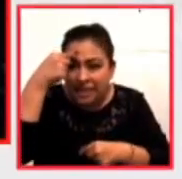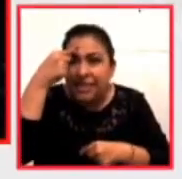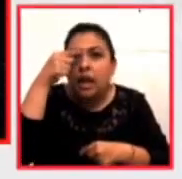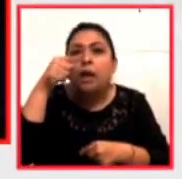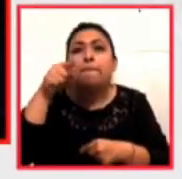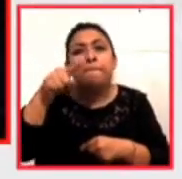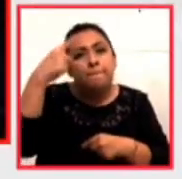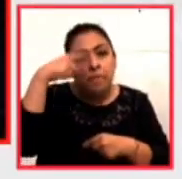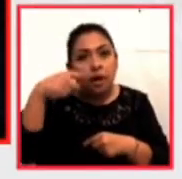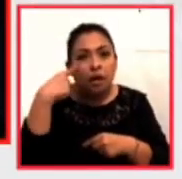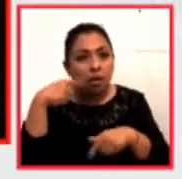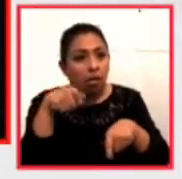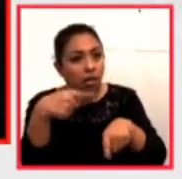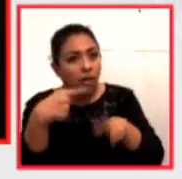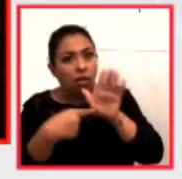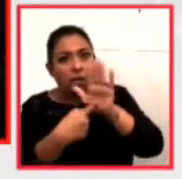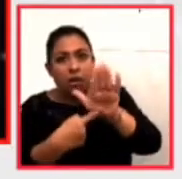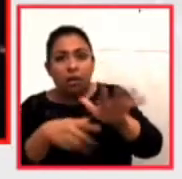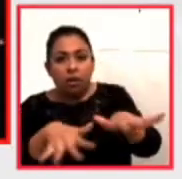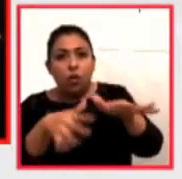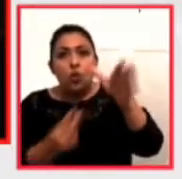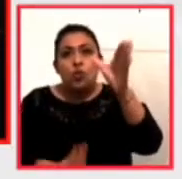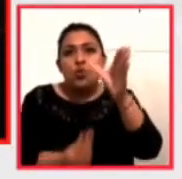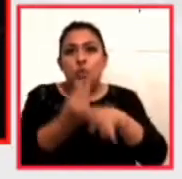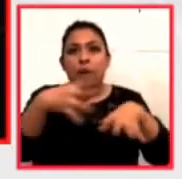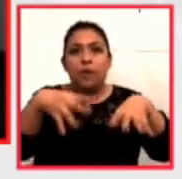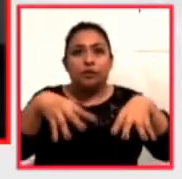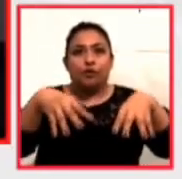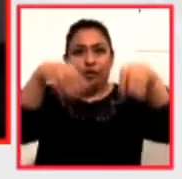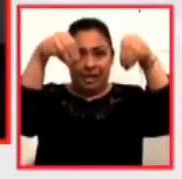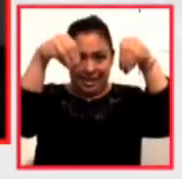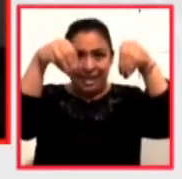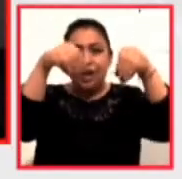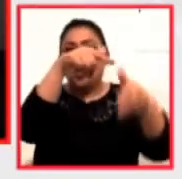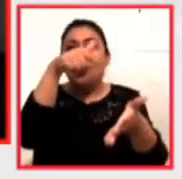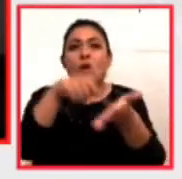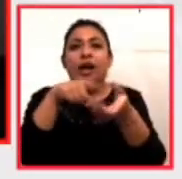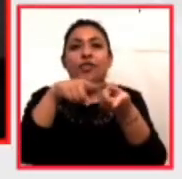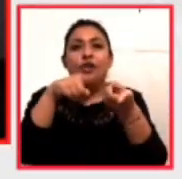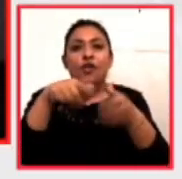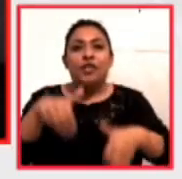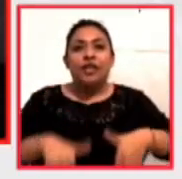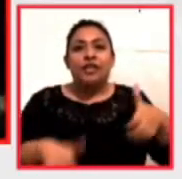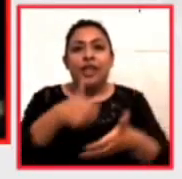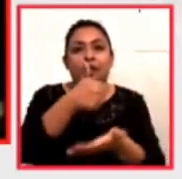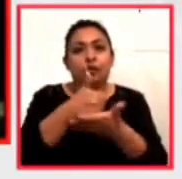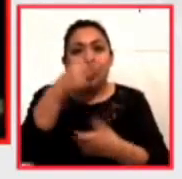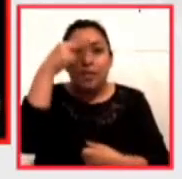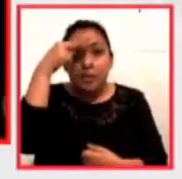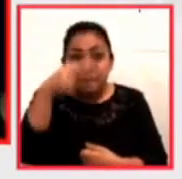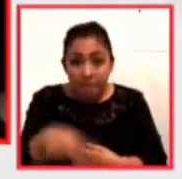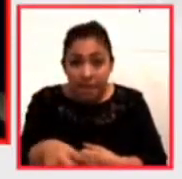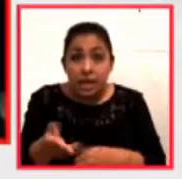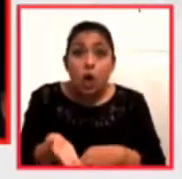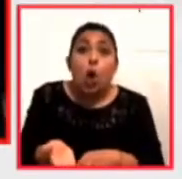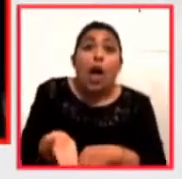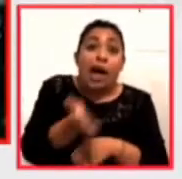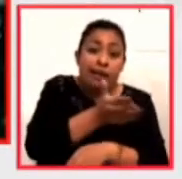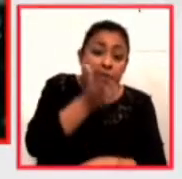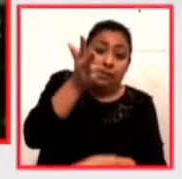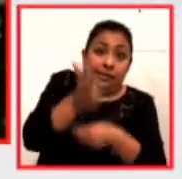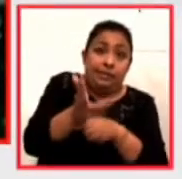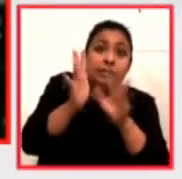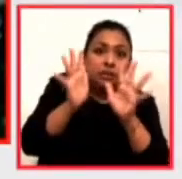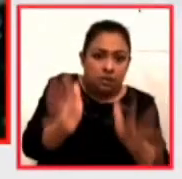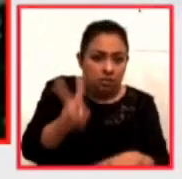un espectáculo de nuevo circo en el Teatro de la Ciudad de México, que se pregrabó. Tenemos que ser